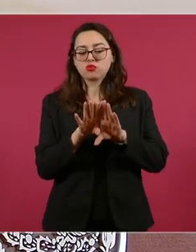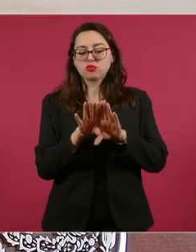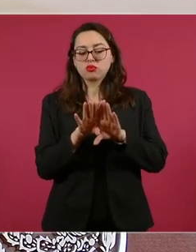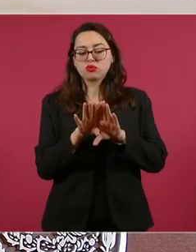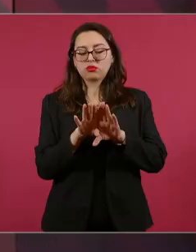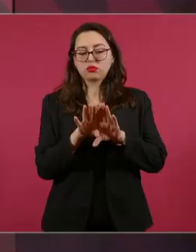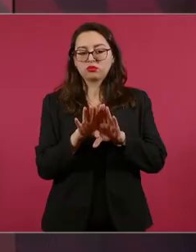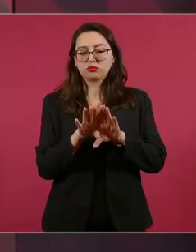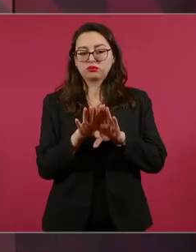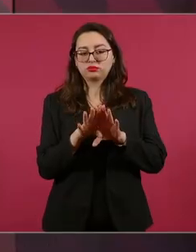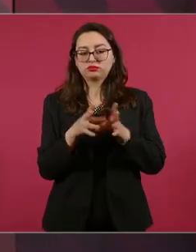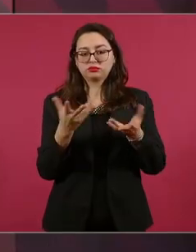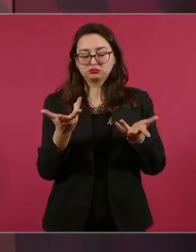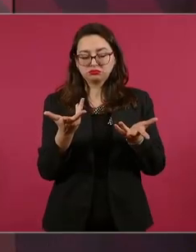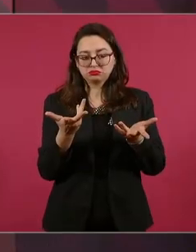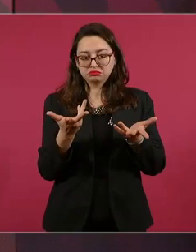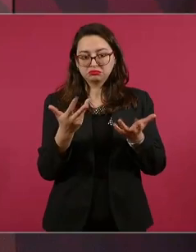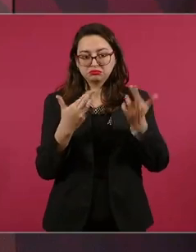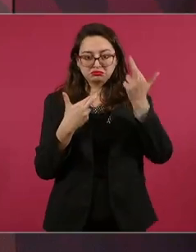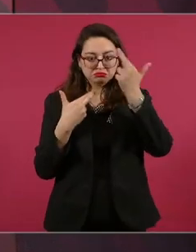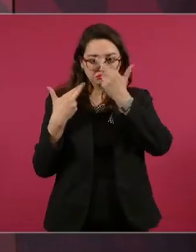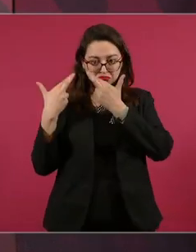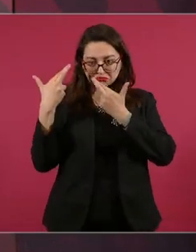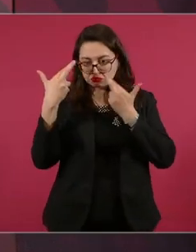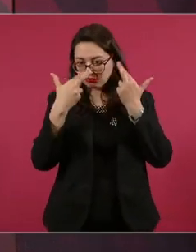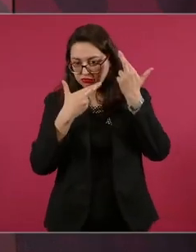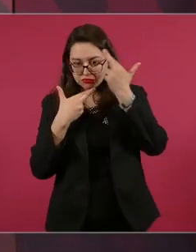iba a elaborar un avalúo.